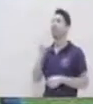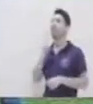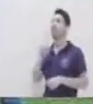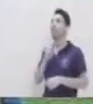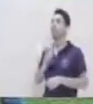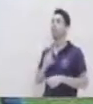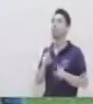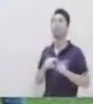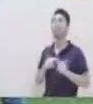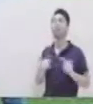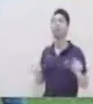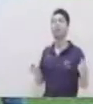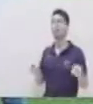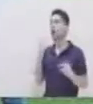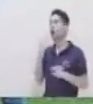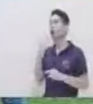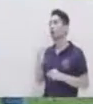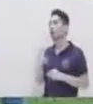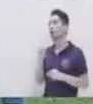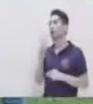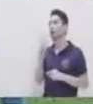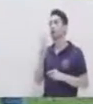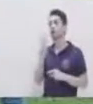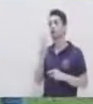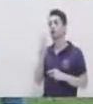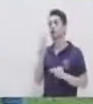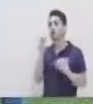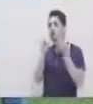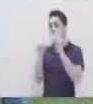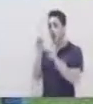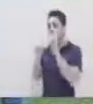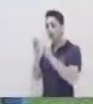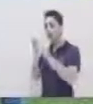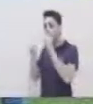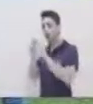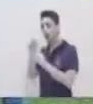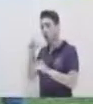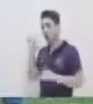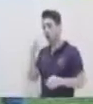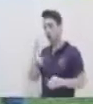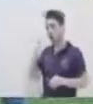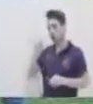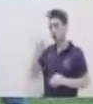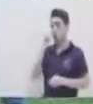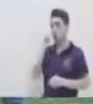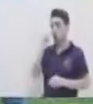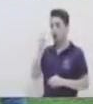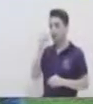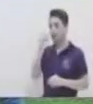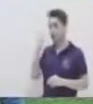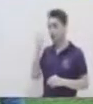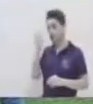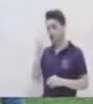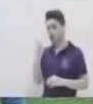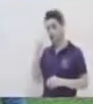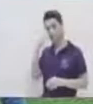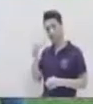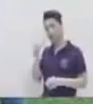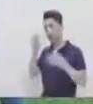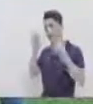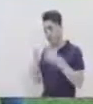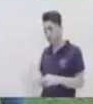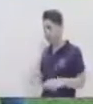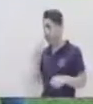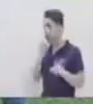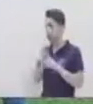el verbo, pero vamos a ver dos conjugaciones en específico: la persona y el número, para que se cree